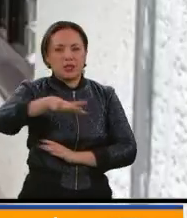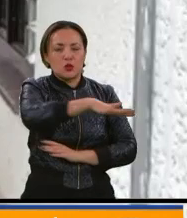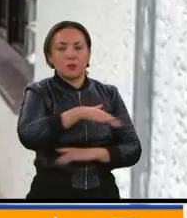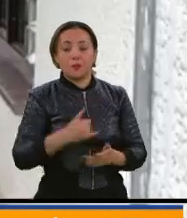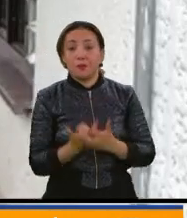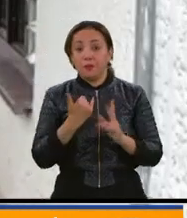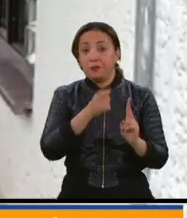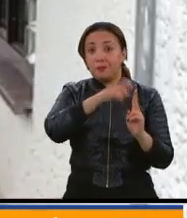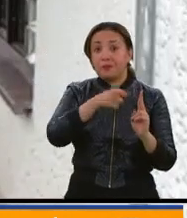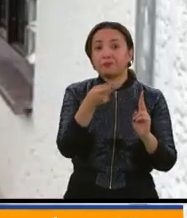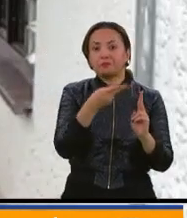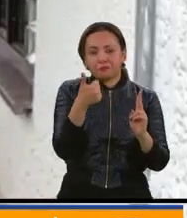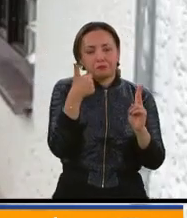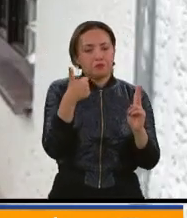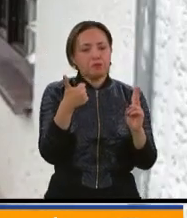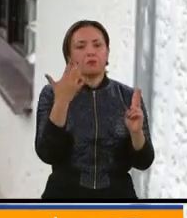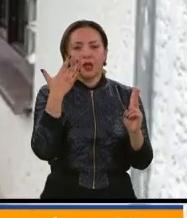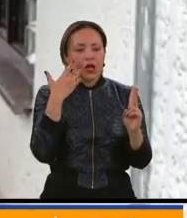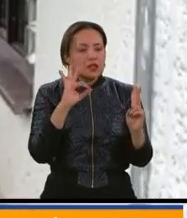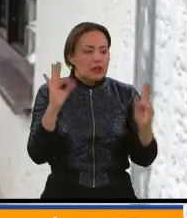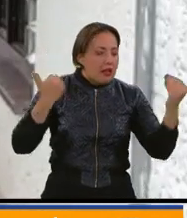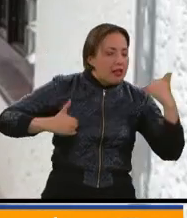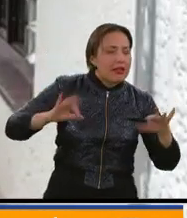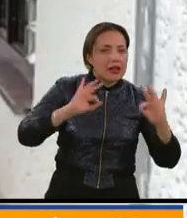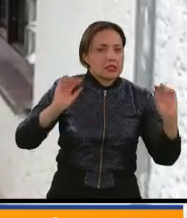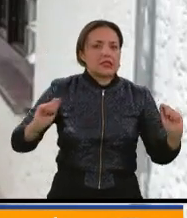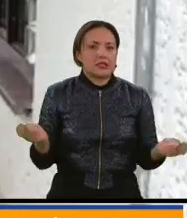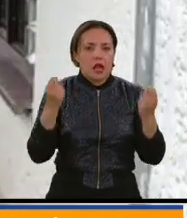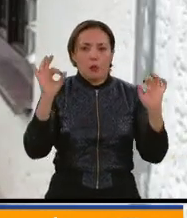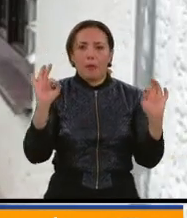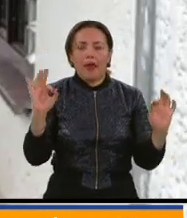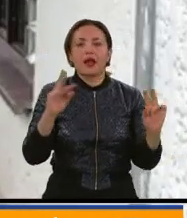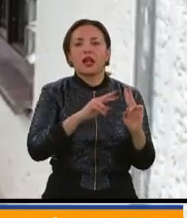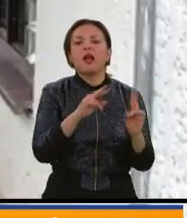estos momentos están bien, salieron ilesas de ese evento y